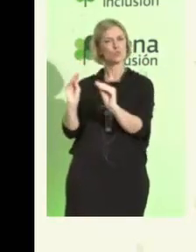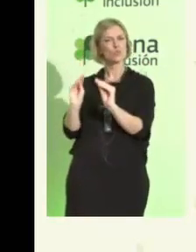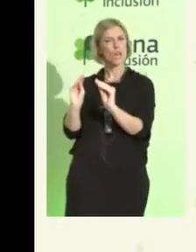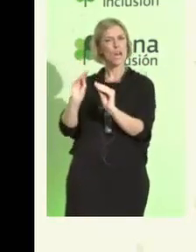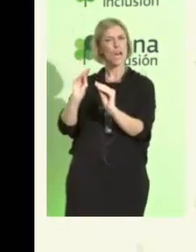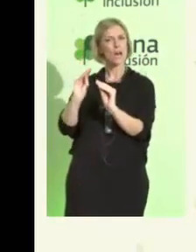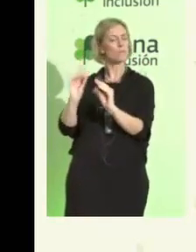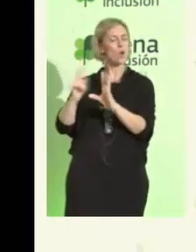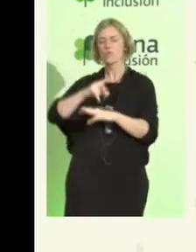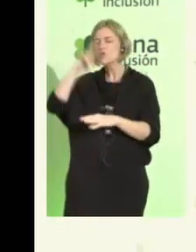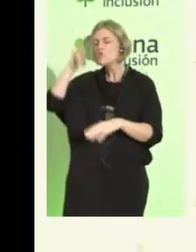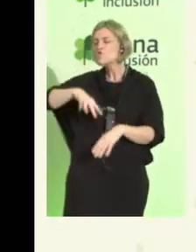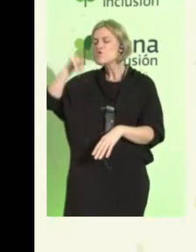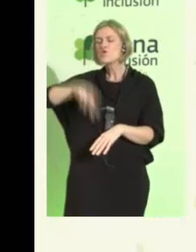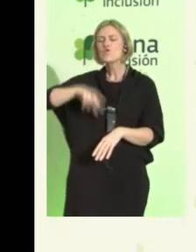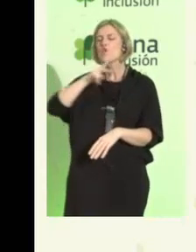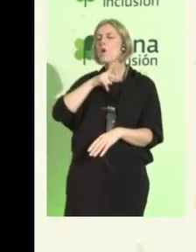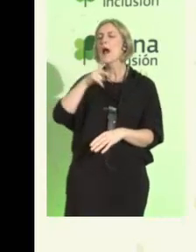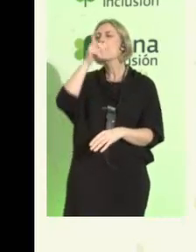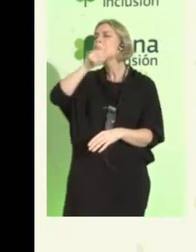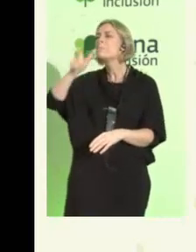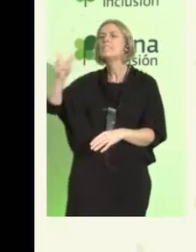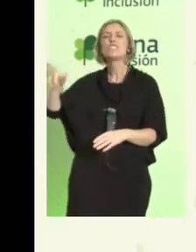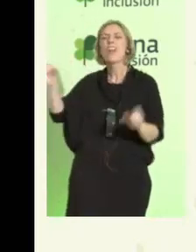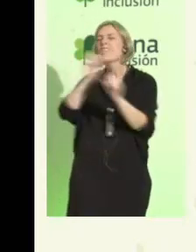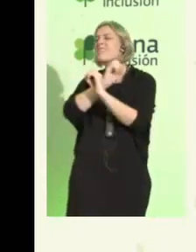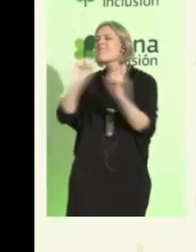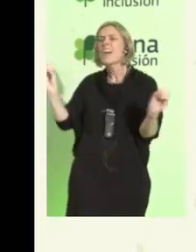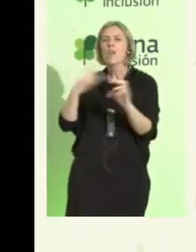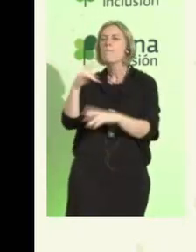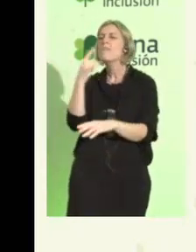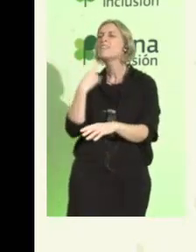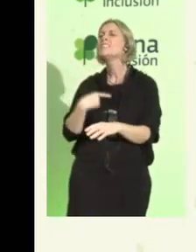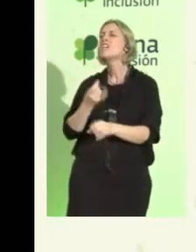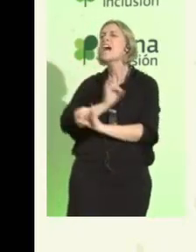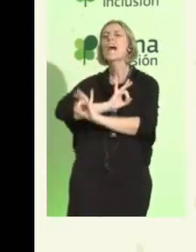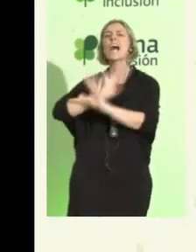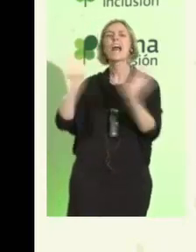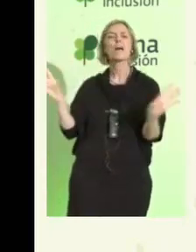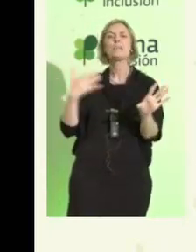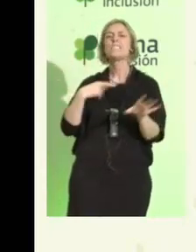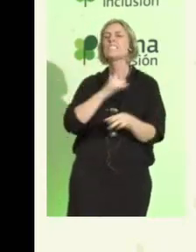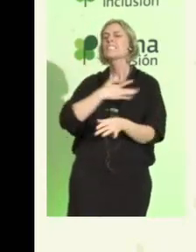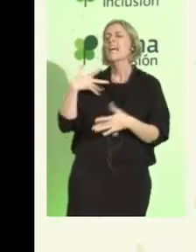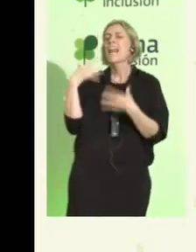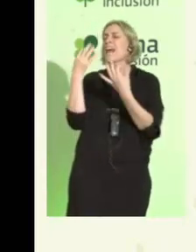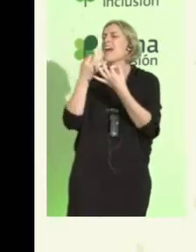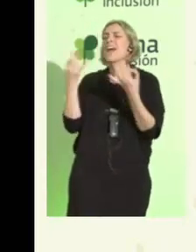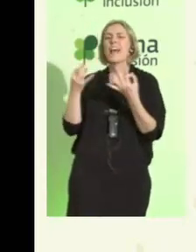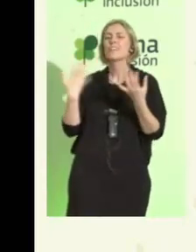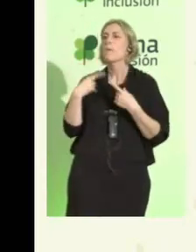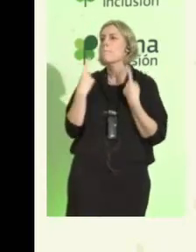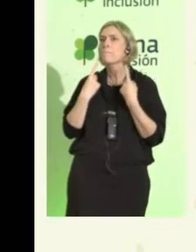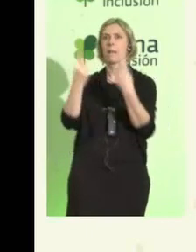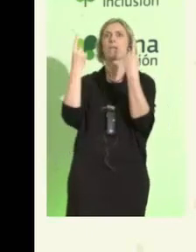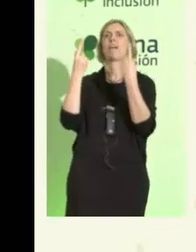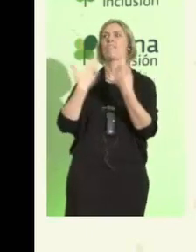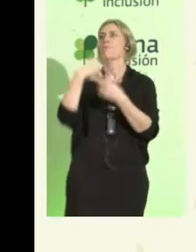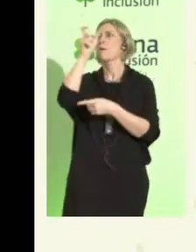me ha dejado tan claro lo que querían. Creo que es la única forma que alguien me ha dicho eso en la vida.